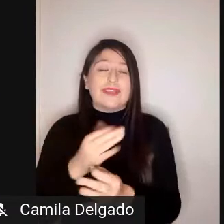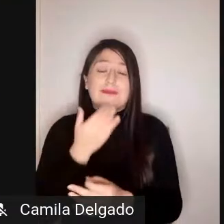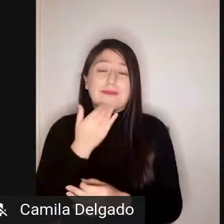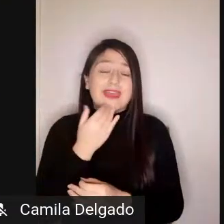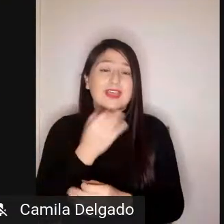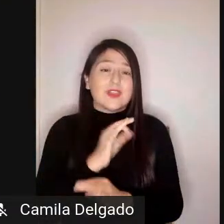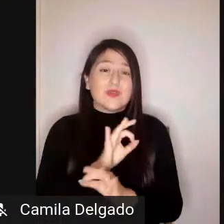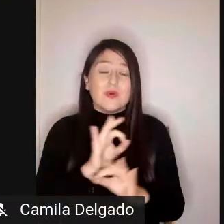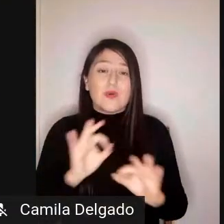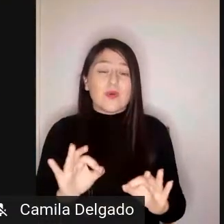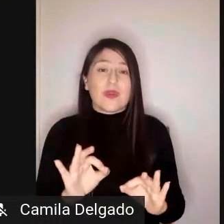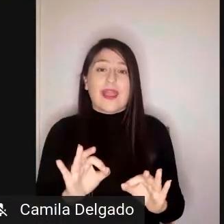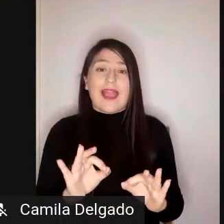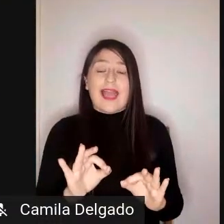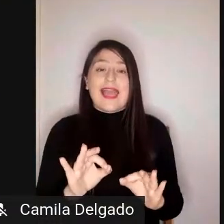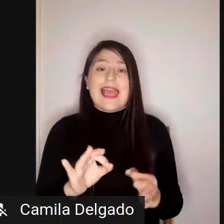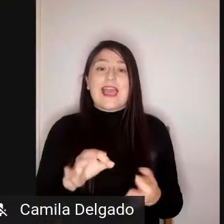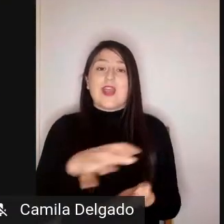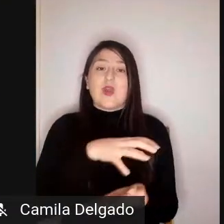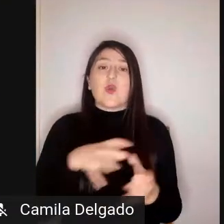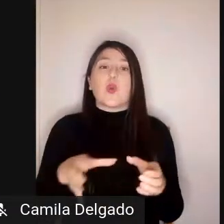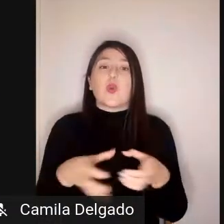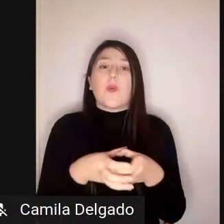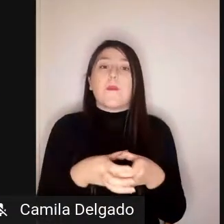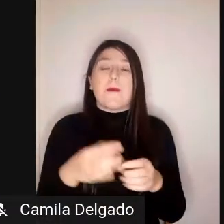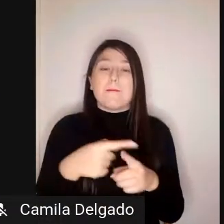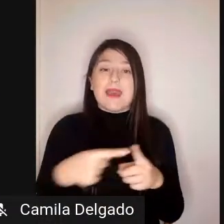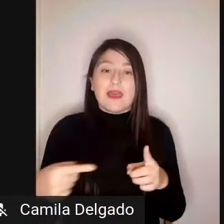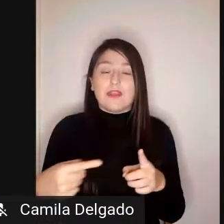profesores universitarios que tenían entre los